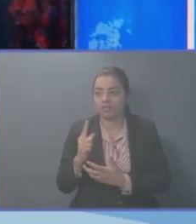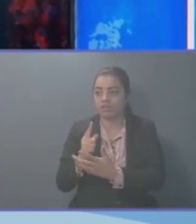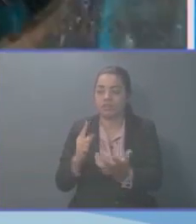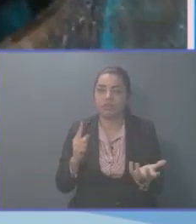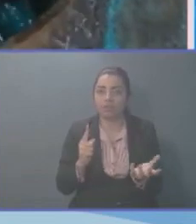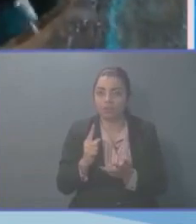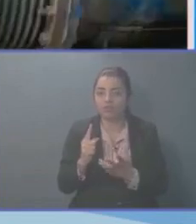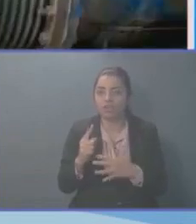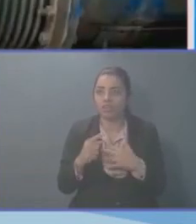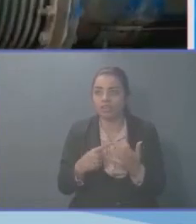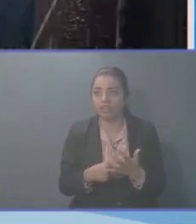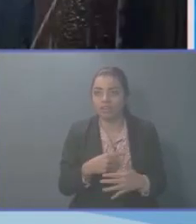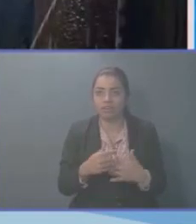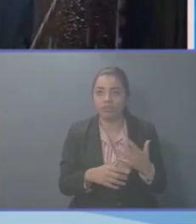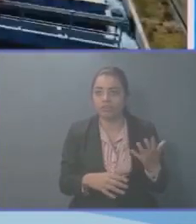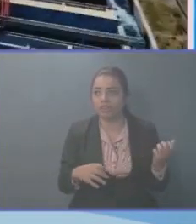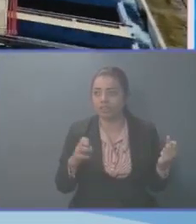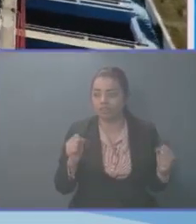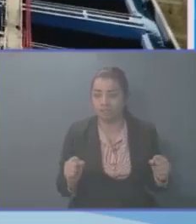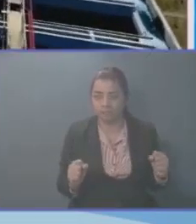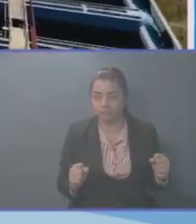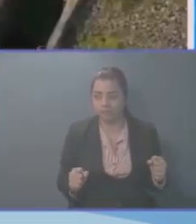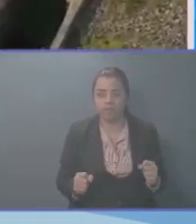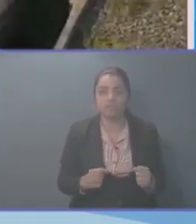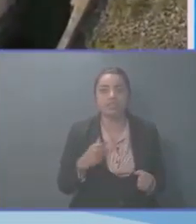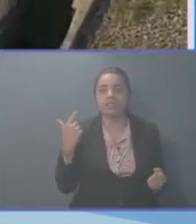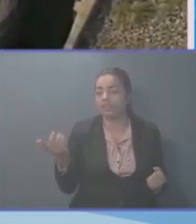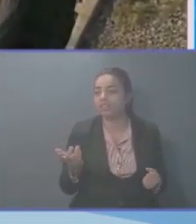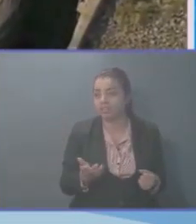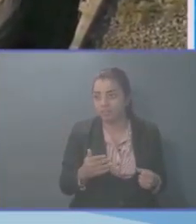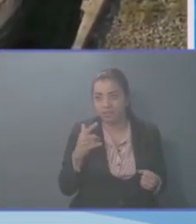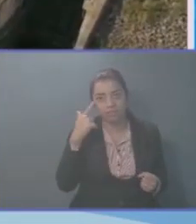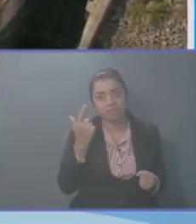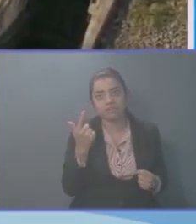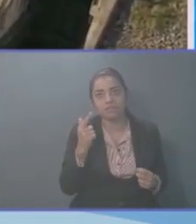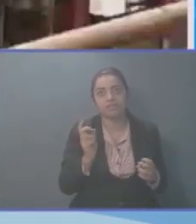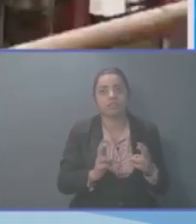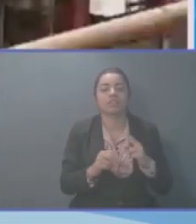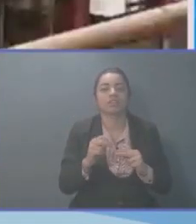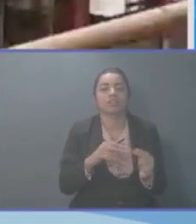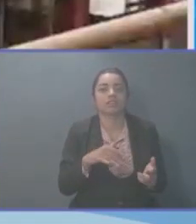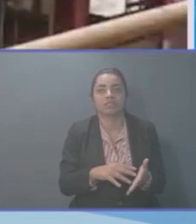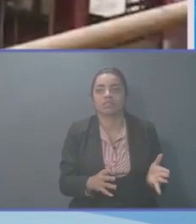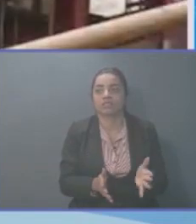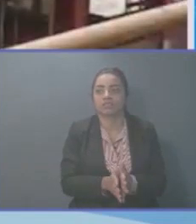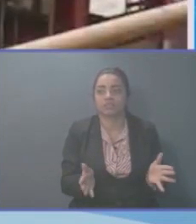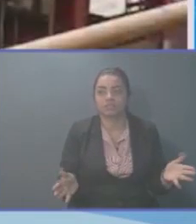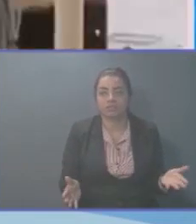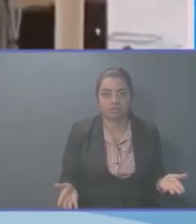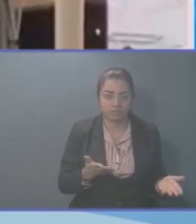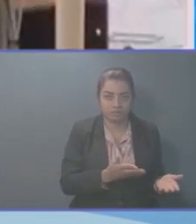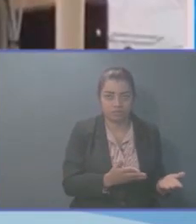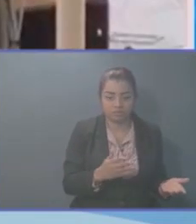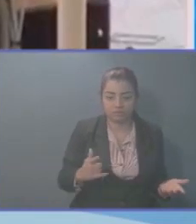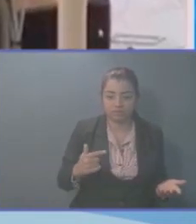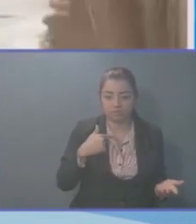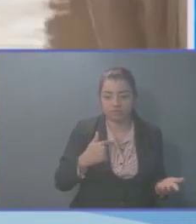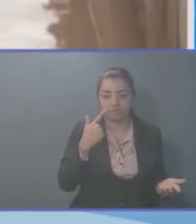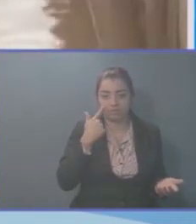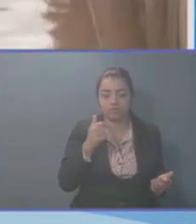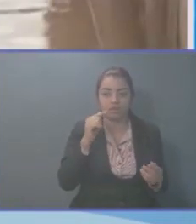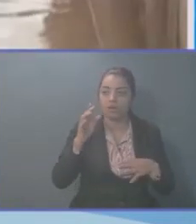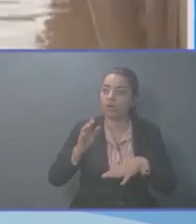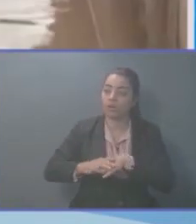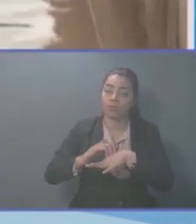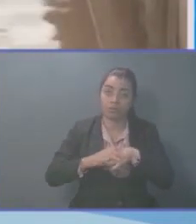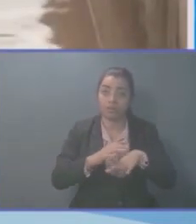las comisiones. Al presidente de ANDA se le convocó en obras públicas, en medio ambiente, y no atendieron la